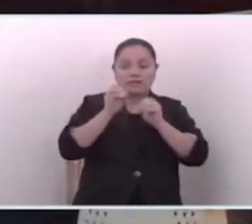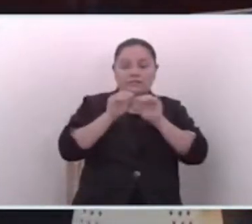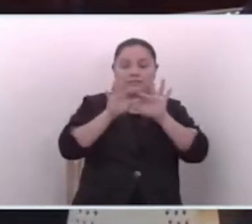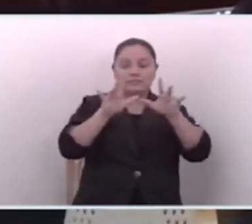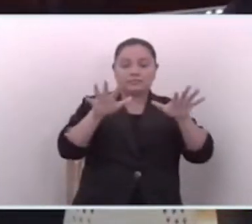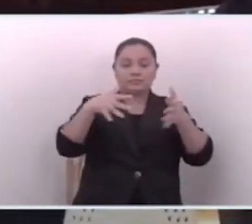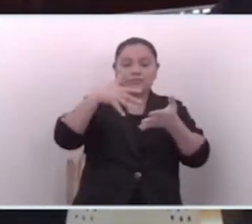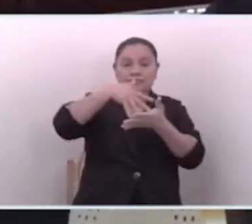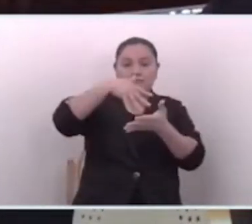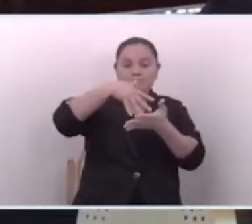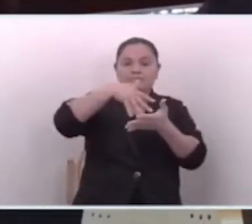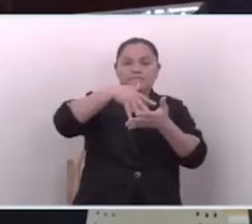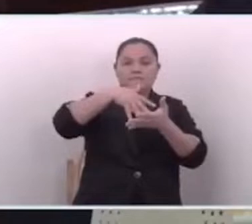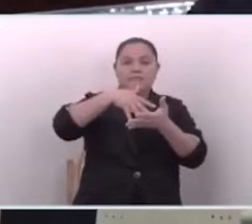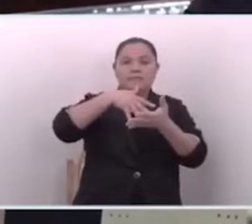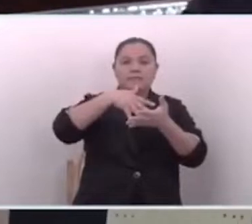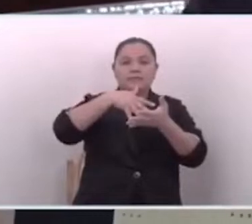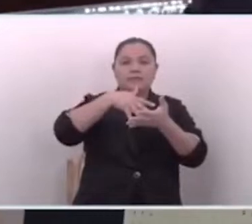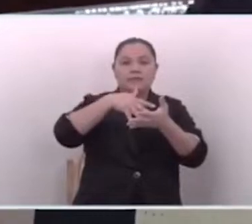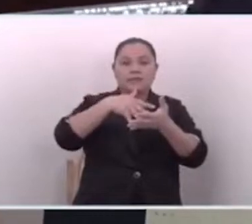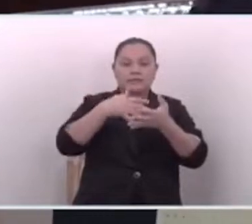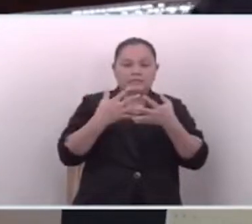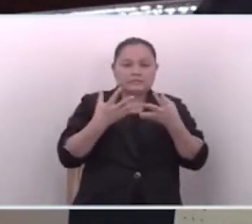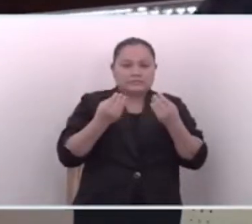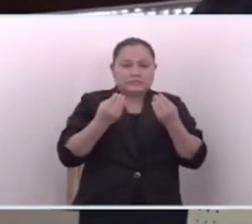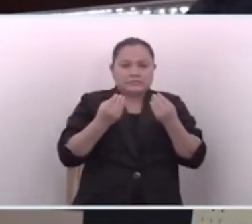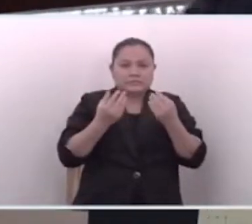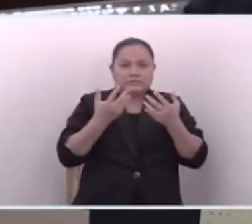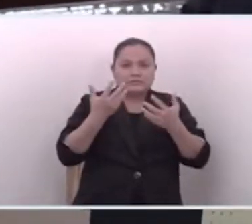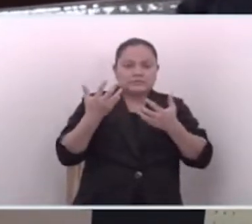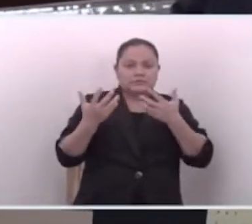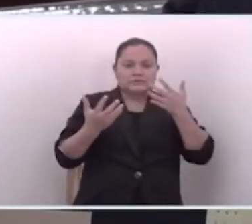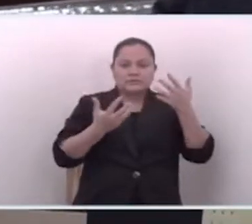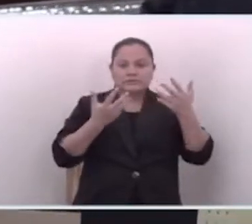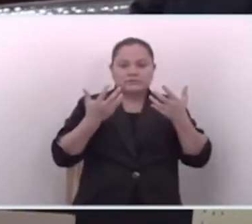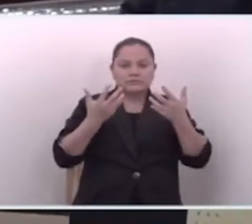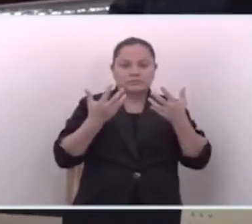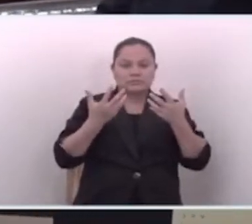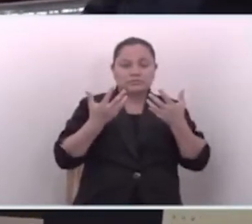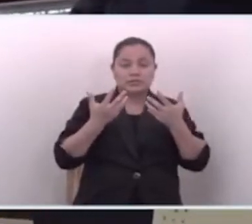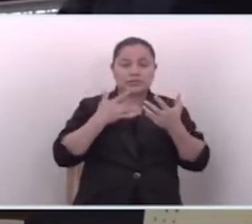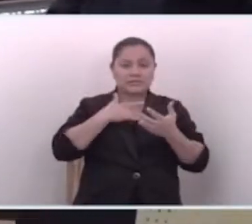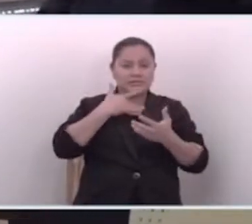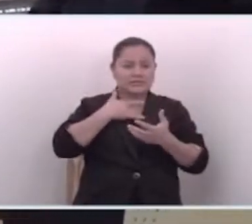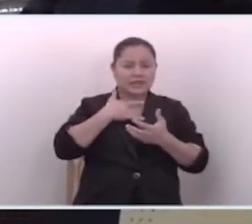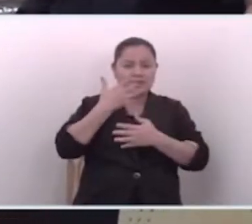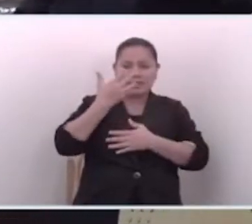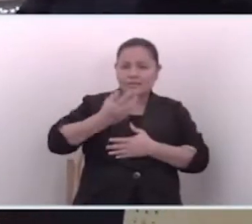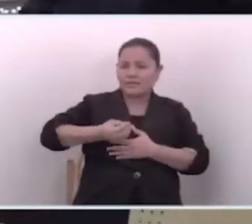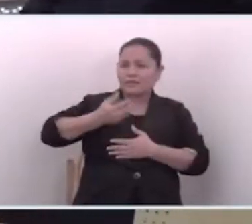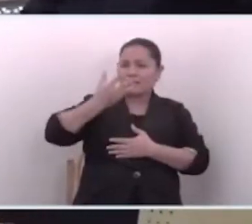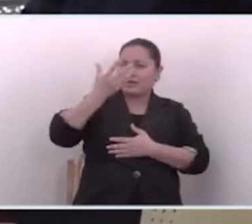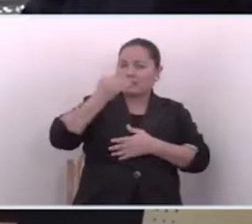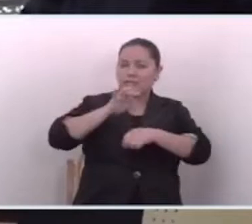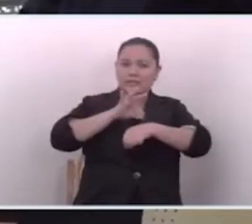población que la zozobra y la incertidumbre en la que se vivía día tras